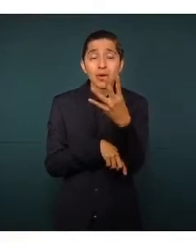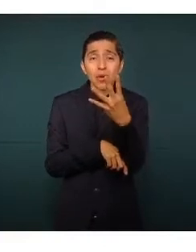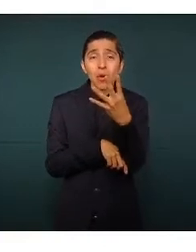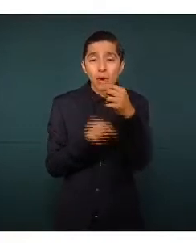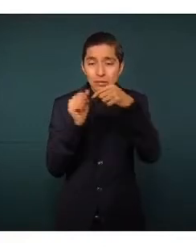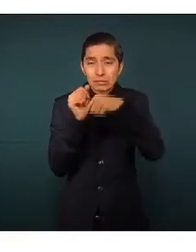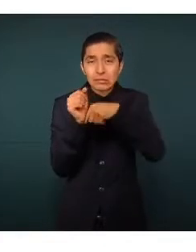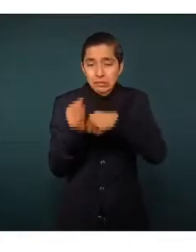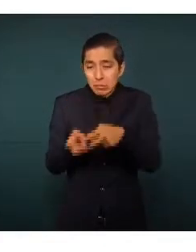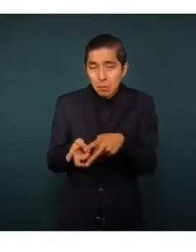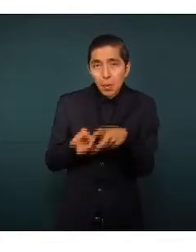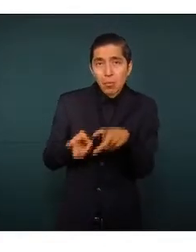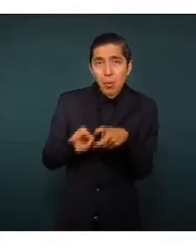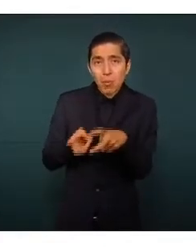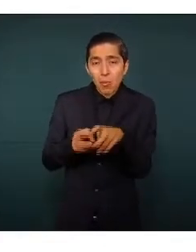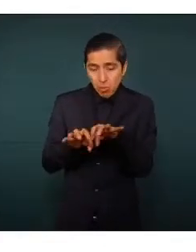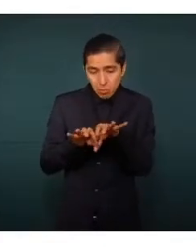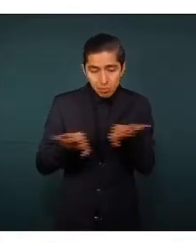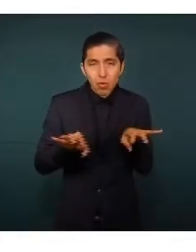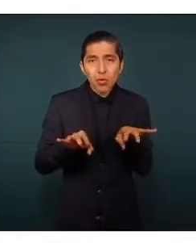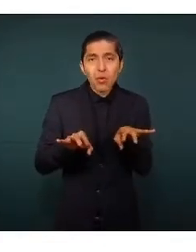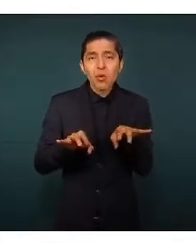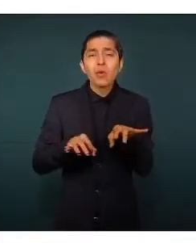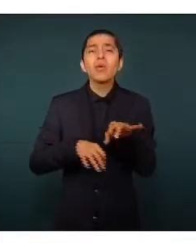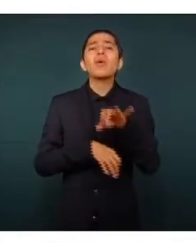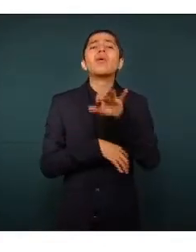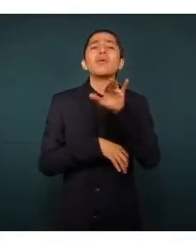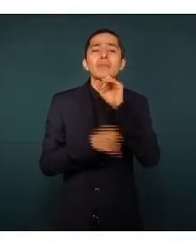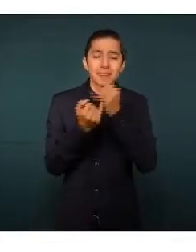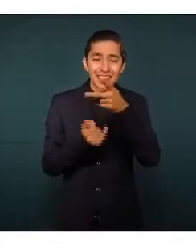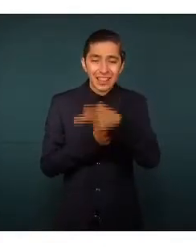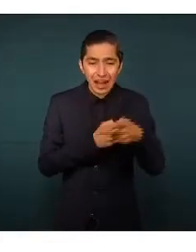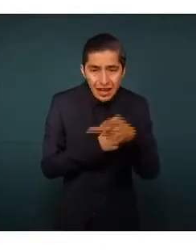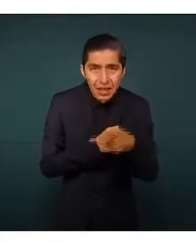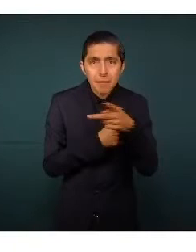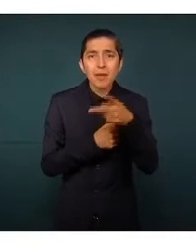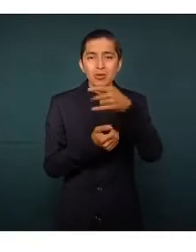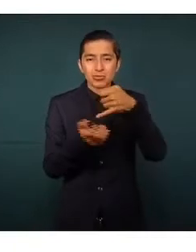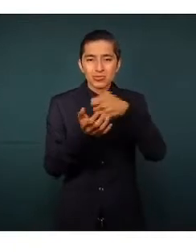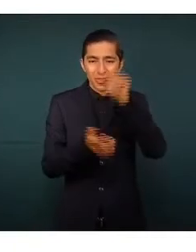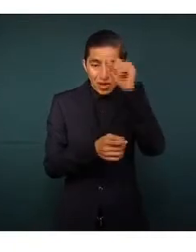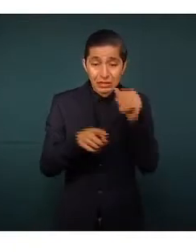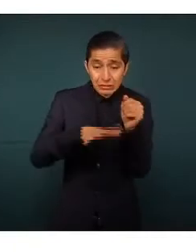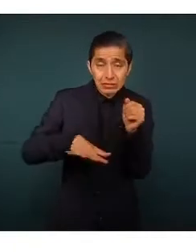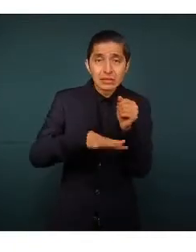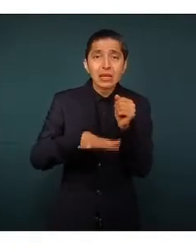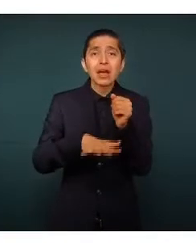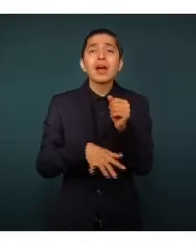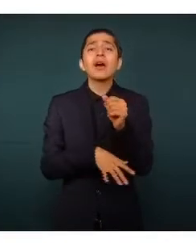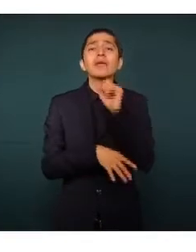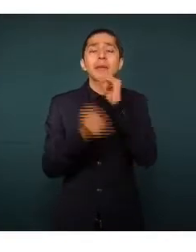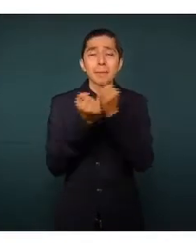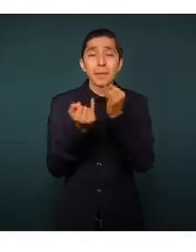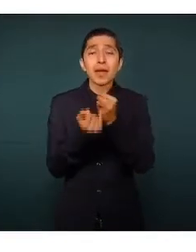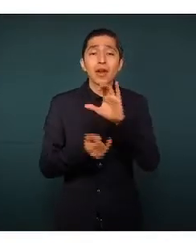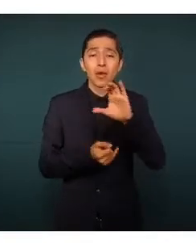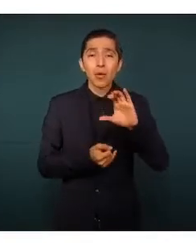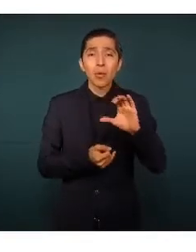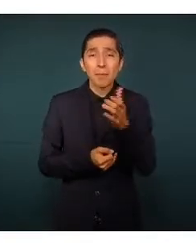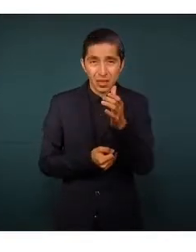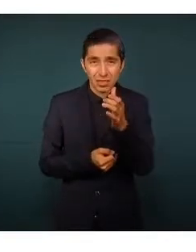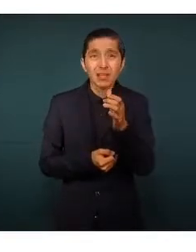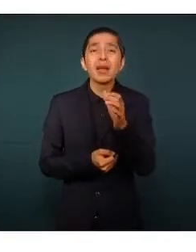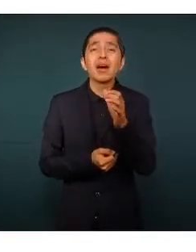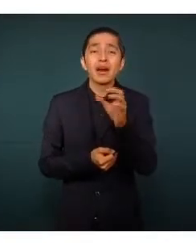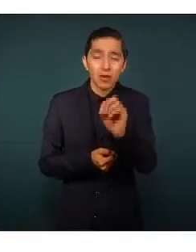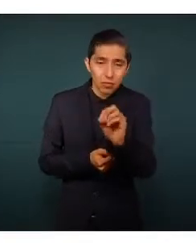364 tomas clandestinas en los municipios de Cuitzeo, Tarímbaro y Copándaro. Es donde tenemos esta presencia